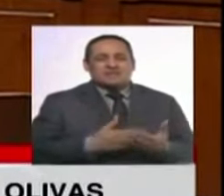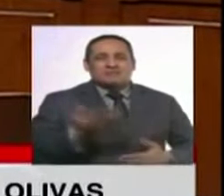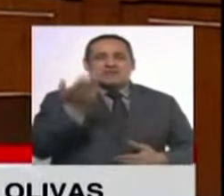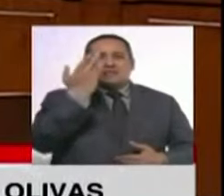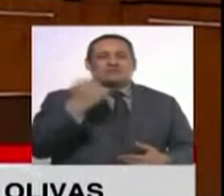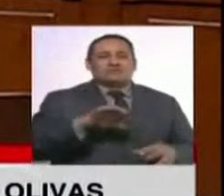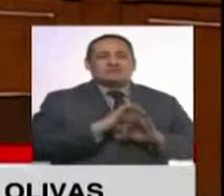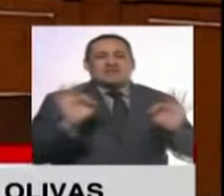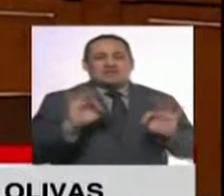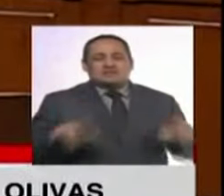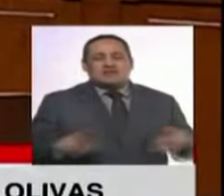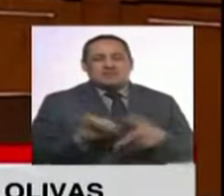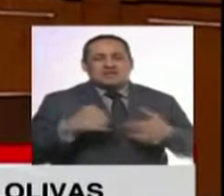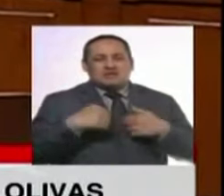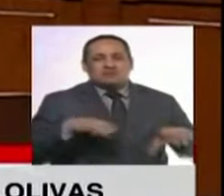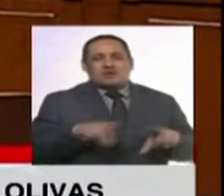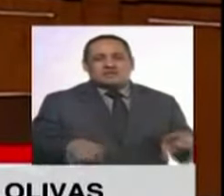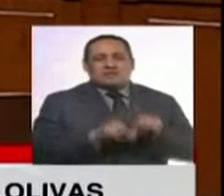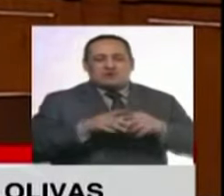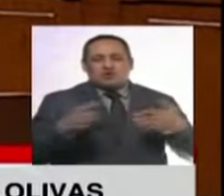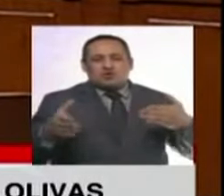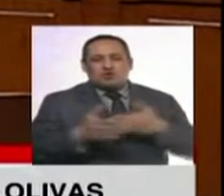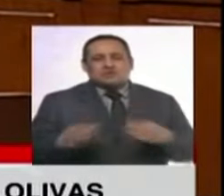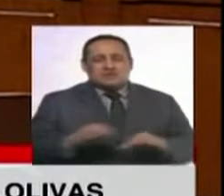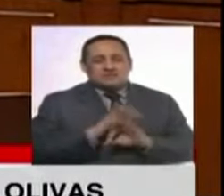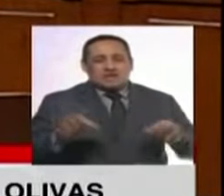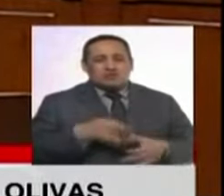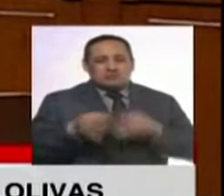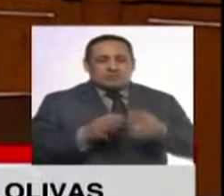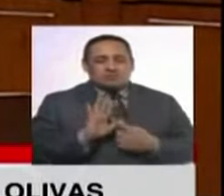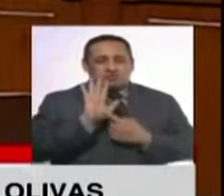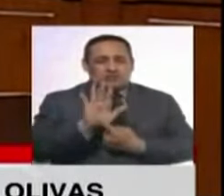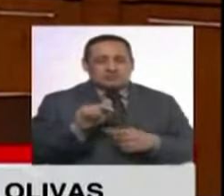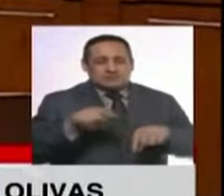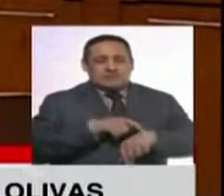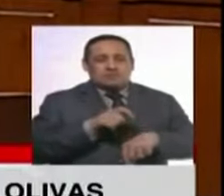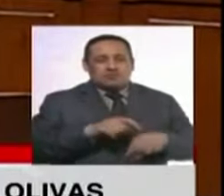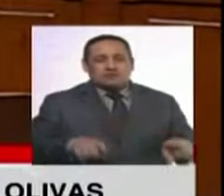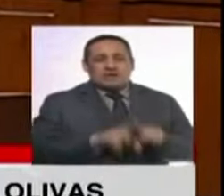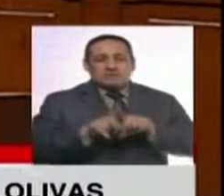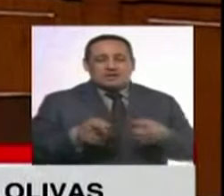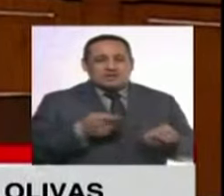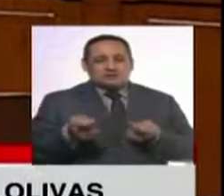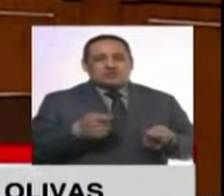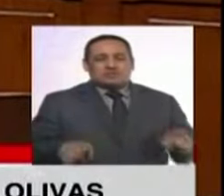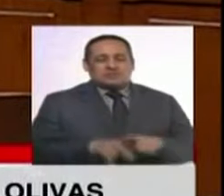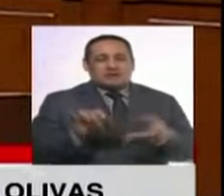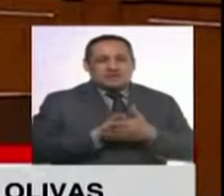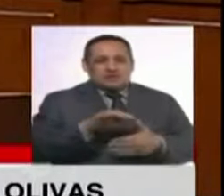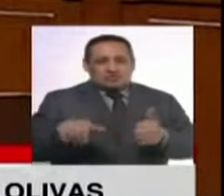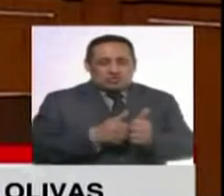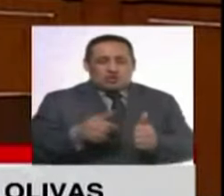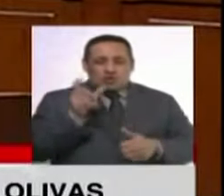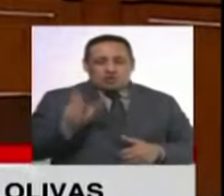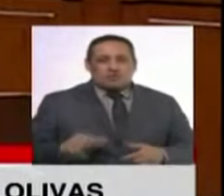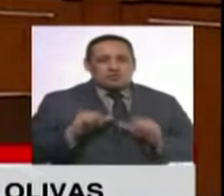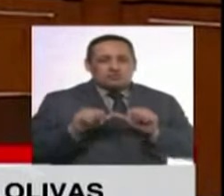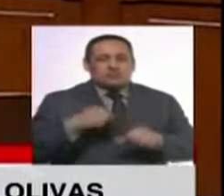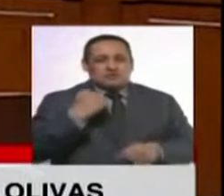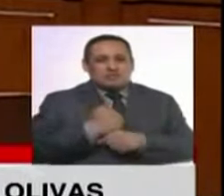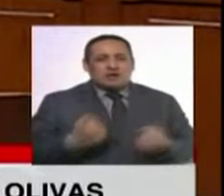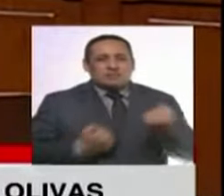disposición que yo haga un acto contra El oficial y como ya se ha demostrado y los tiempos que tengo en gestión Ellos sí entra el Señor Oficial sigue